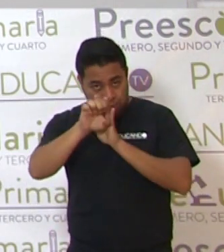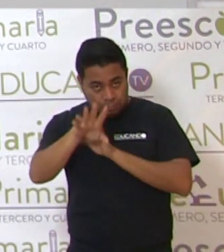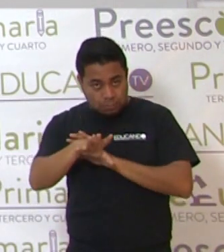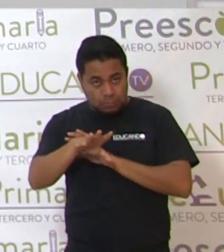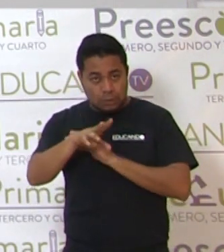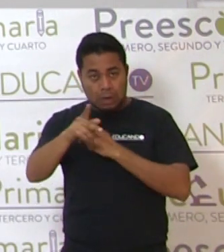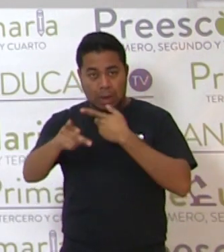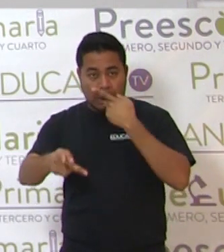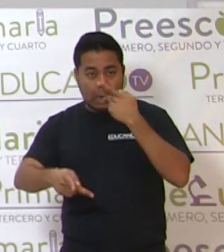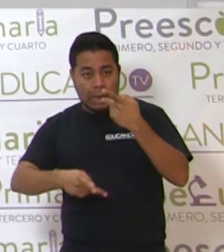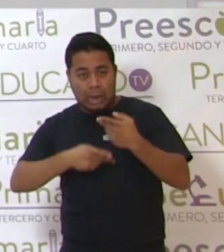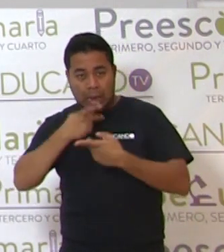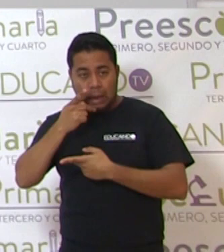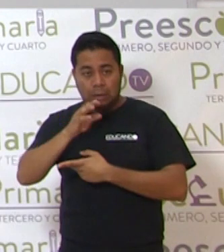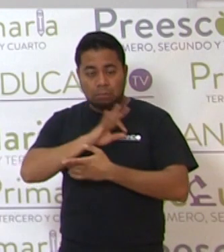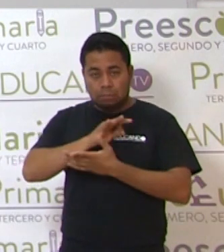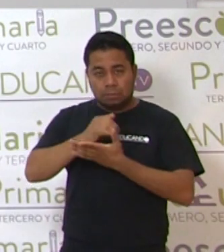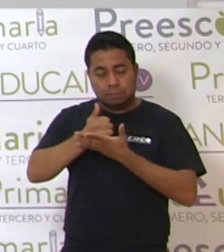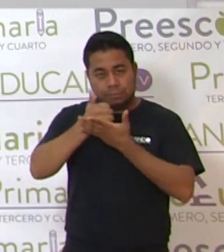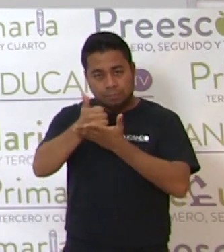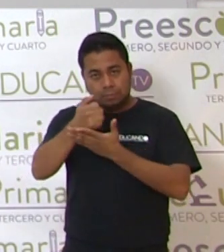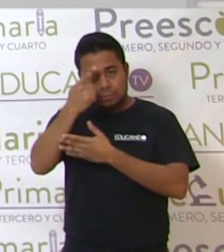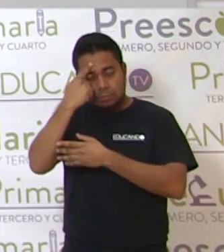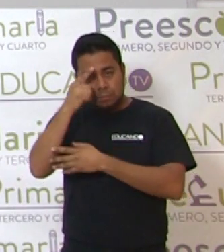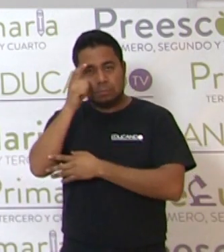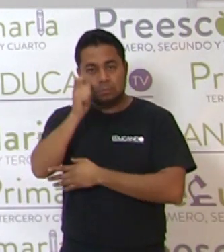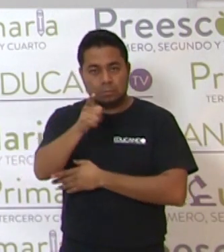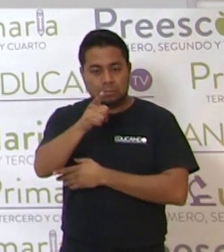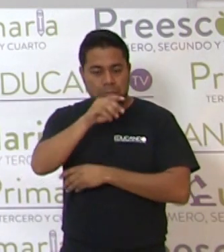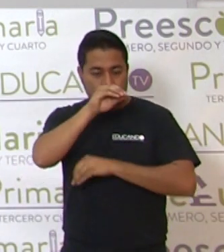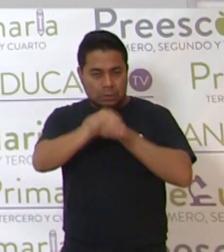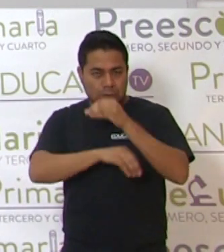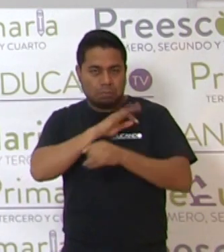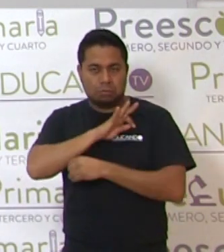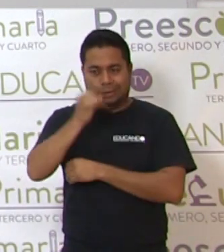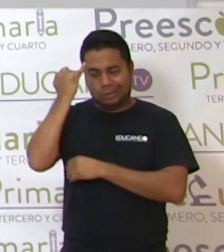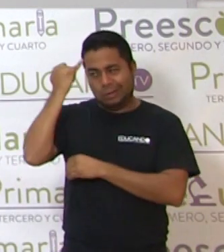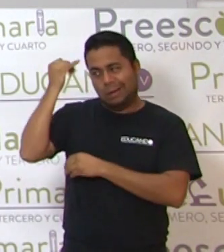puede ser muy beneficiosa para que tú puedas plasmar